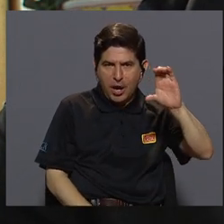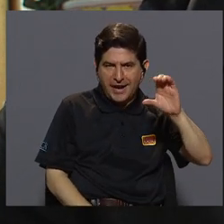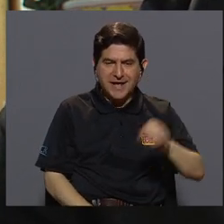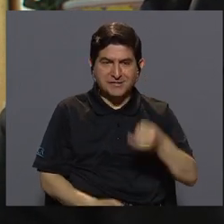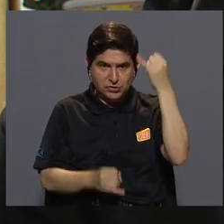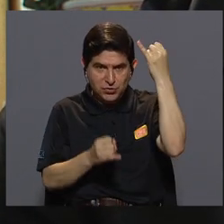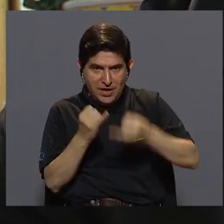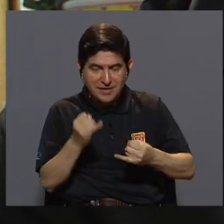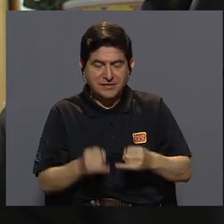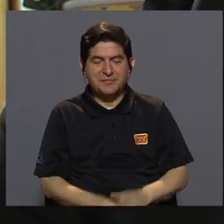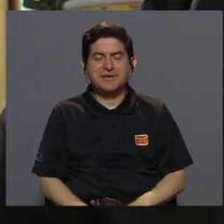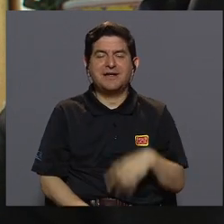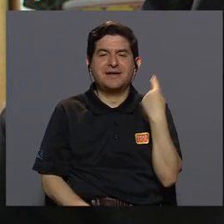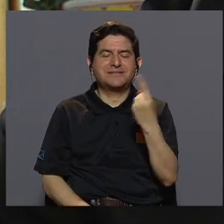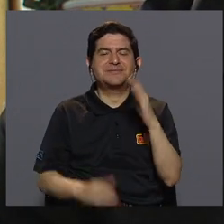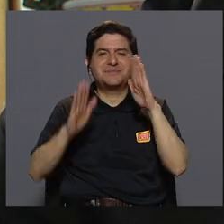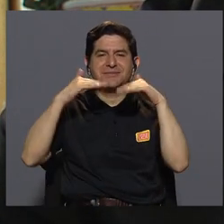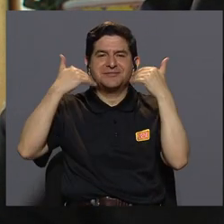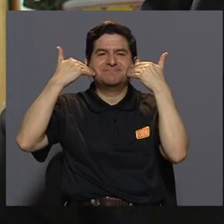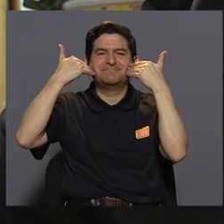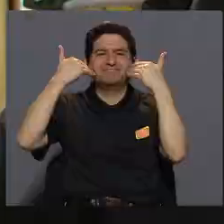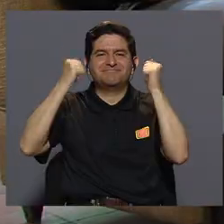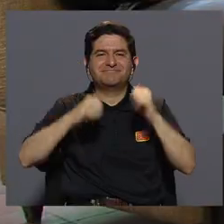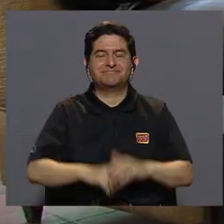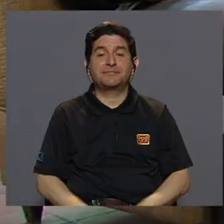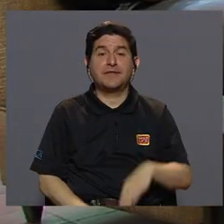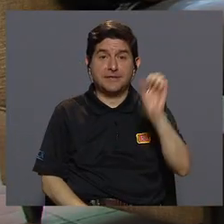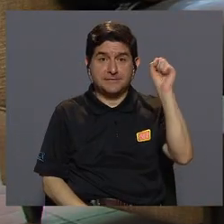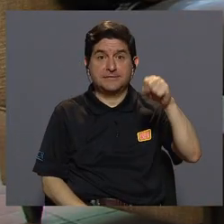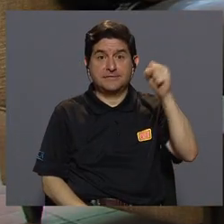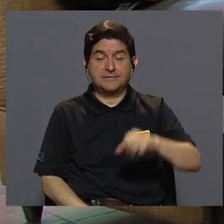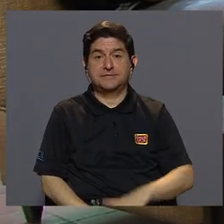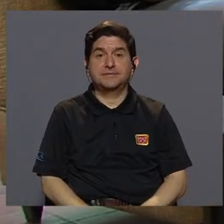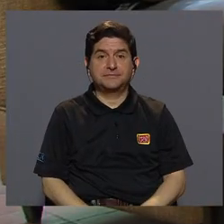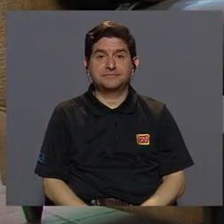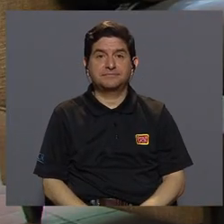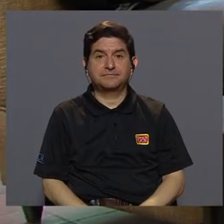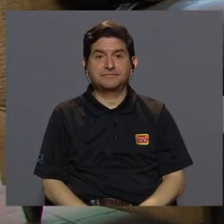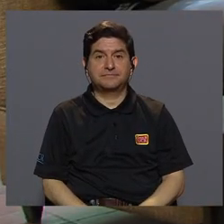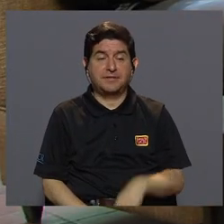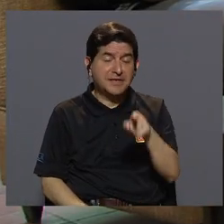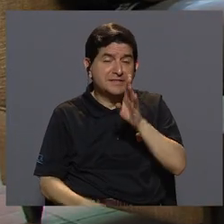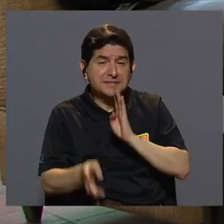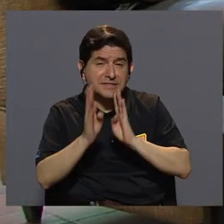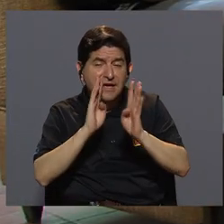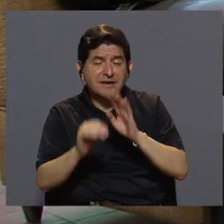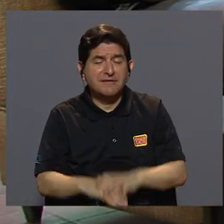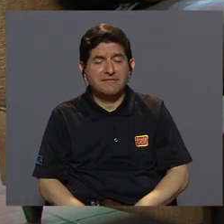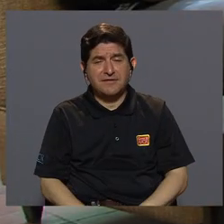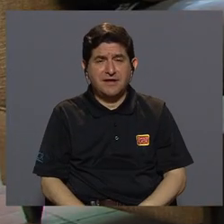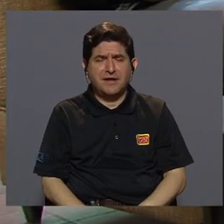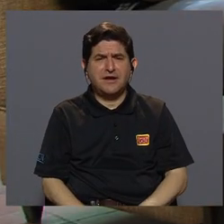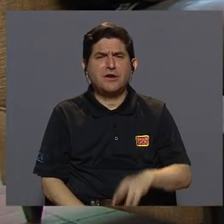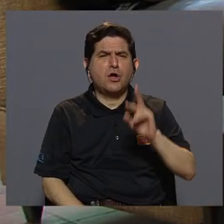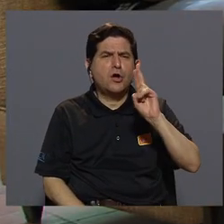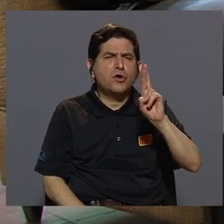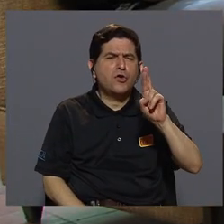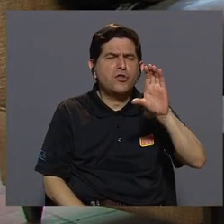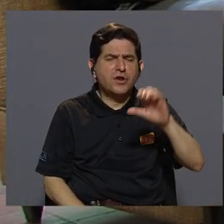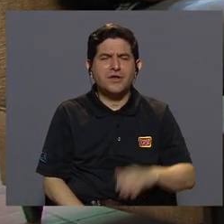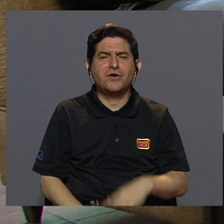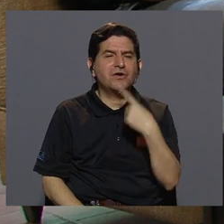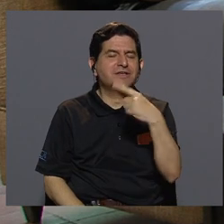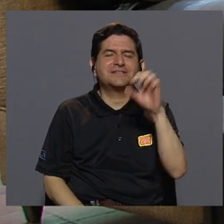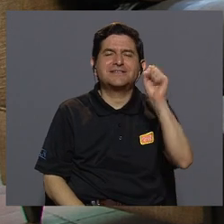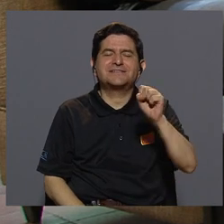siempre, cuando terminaba de decir algo, sonreía. Ay, sí, sonreía. Es que él, es más, y él hablaba, usted le decía, Rodrigo,